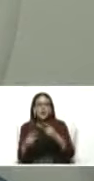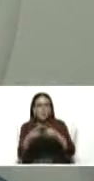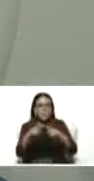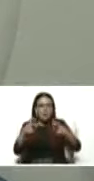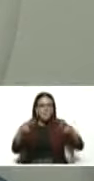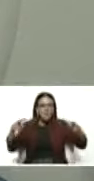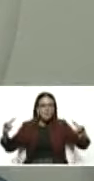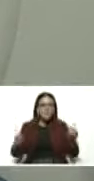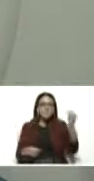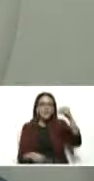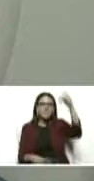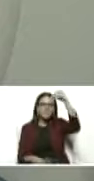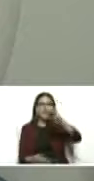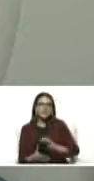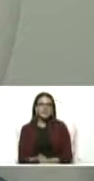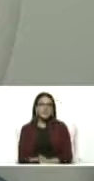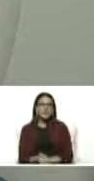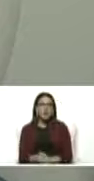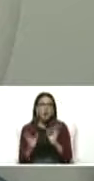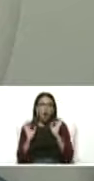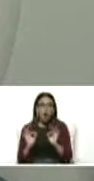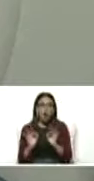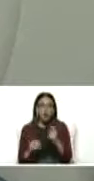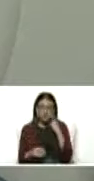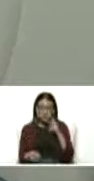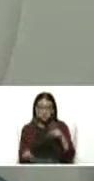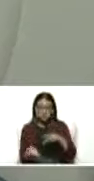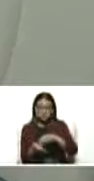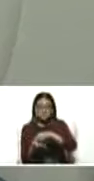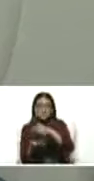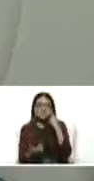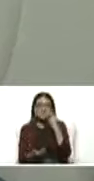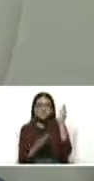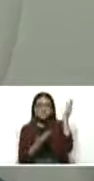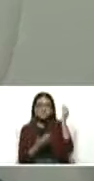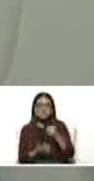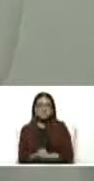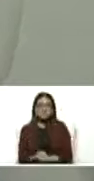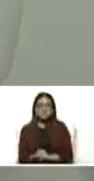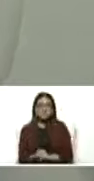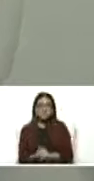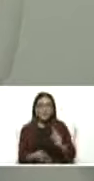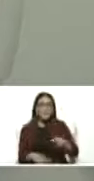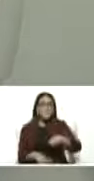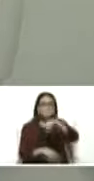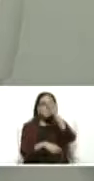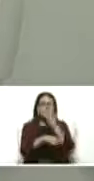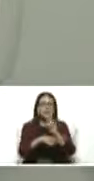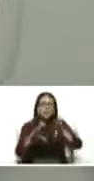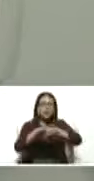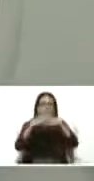Correcto, aquí estamos, mira, una parada de primer mundo. ¿Para quién?